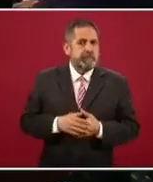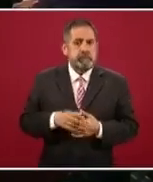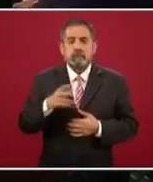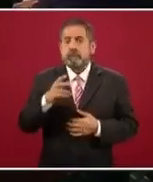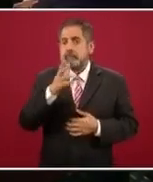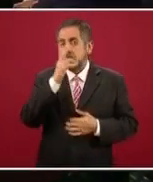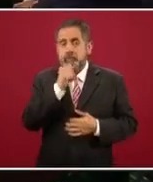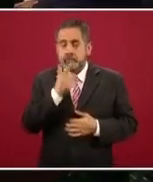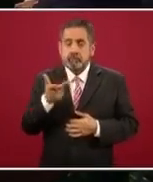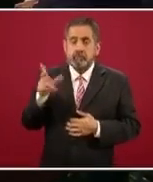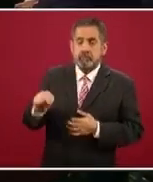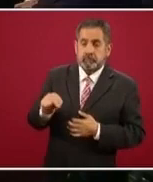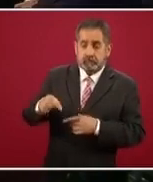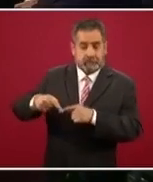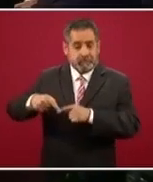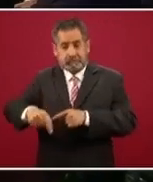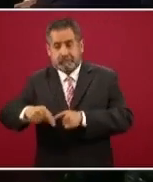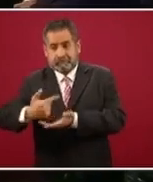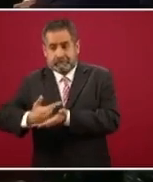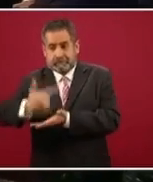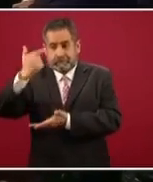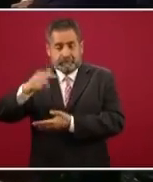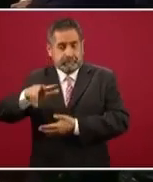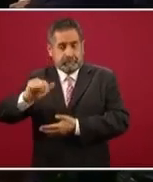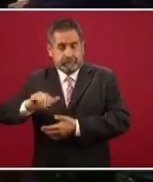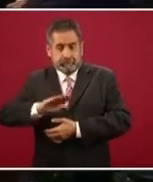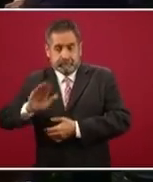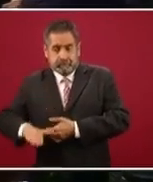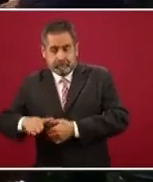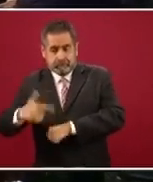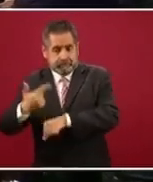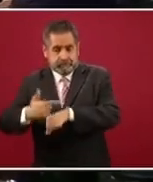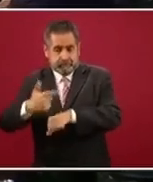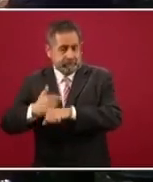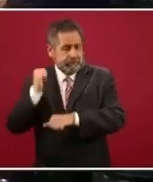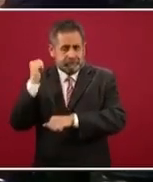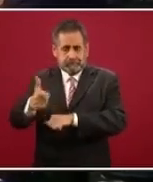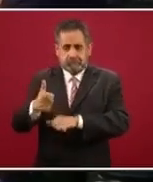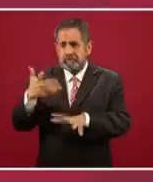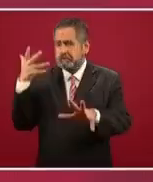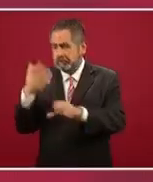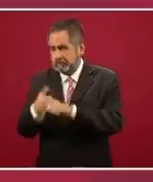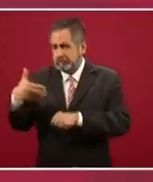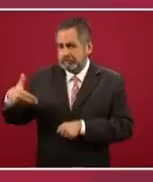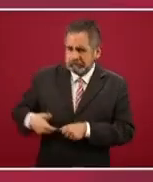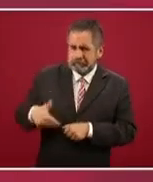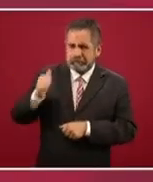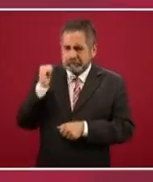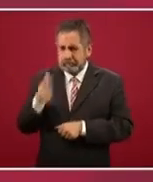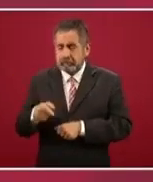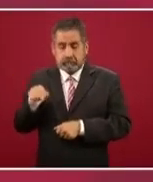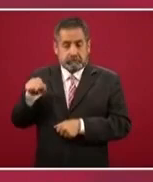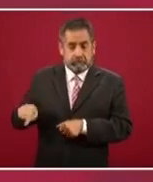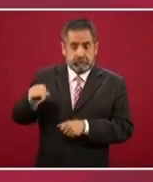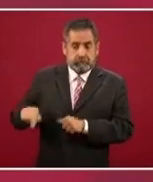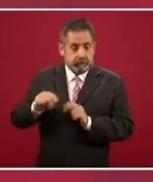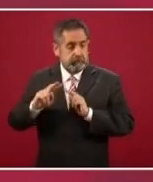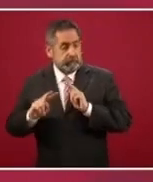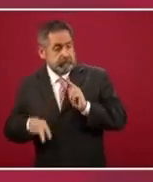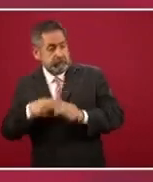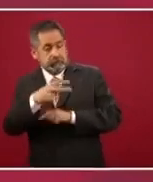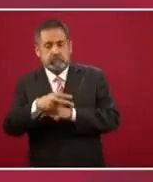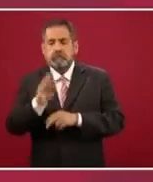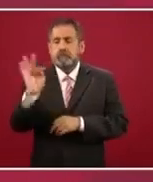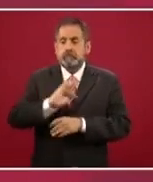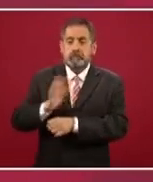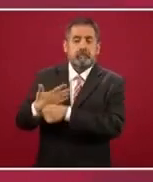niegue el servicio a alguien que esté en condición crítica. De cualquier enfermedad, puede ser de un accidente. Si alguien acude a un hospital o es llevado por una